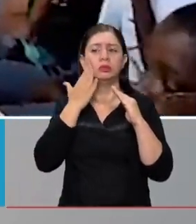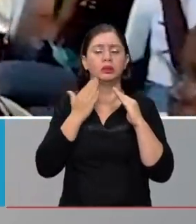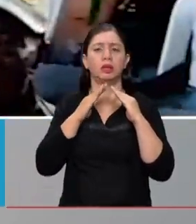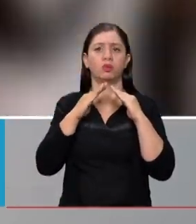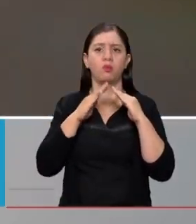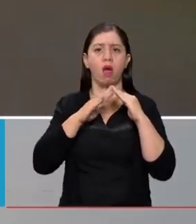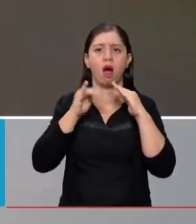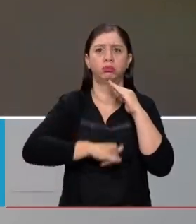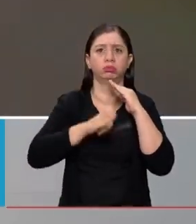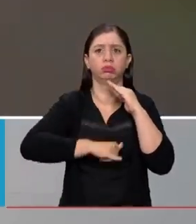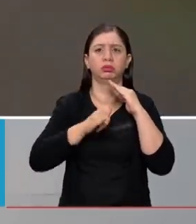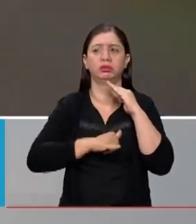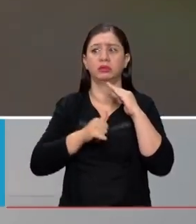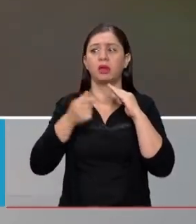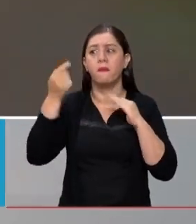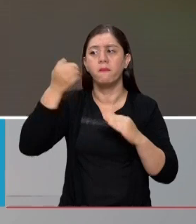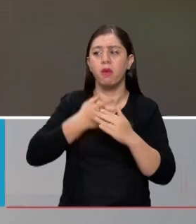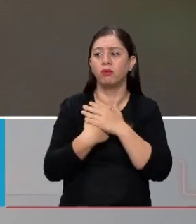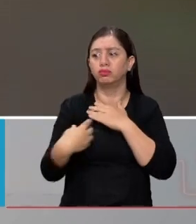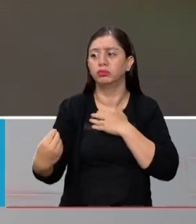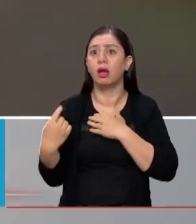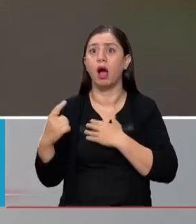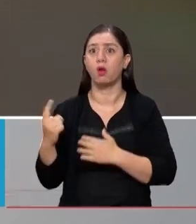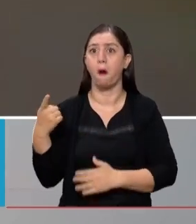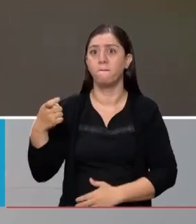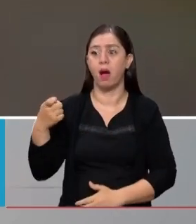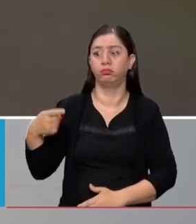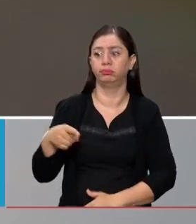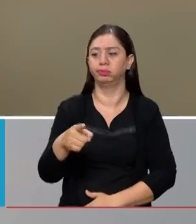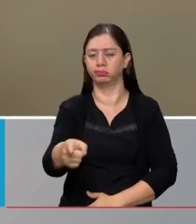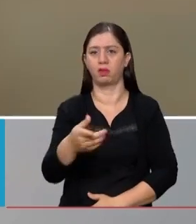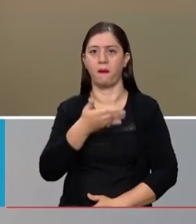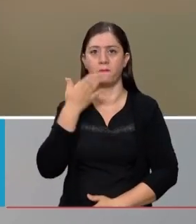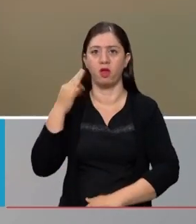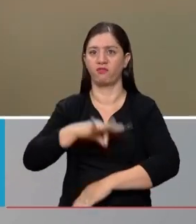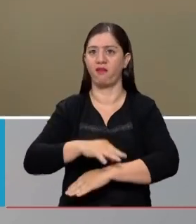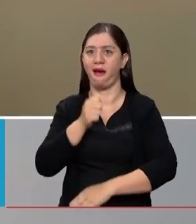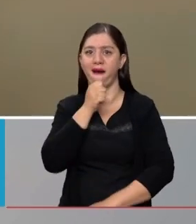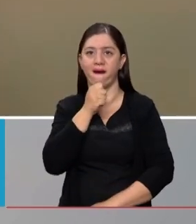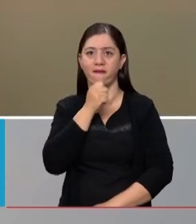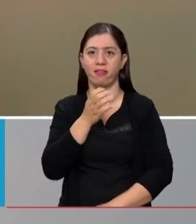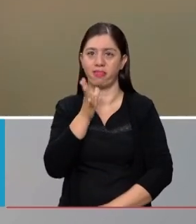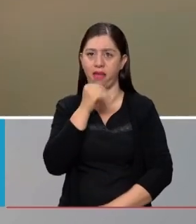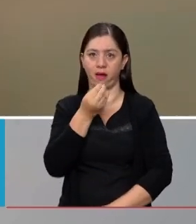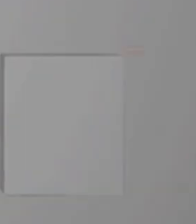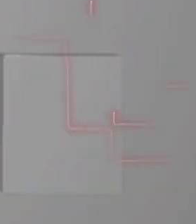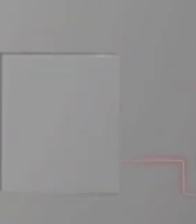víctimas de una bala perdida y permanecen en albergues temporales sin agua ni víveres.